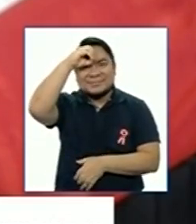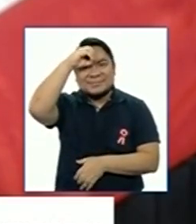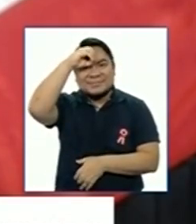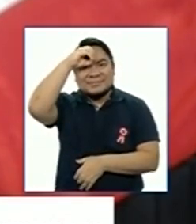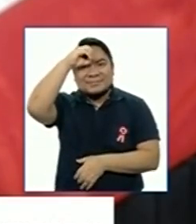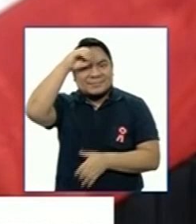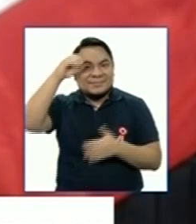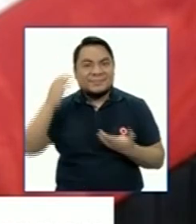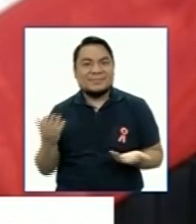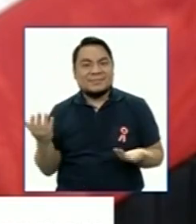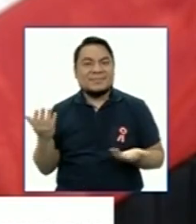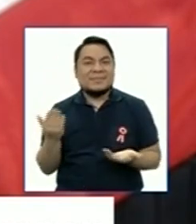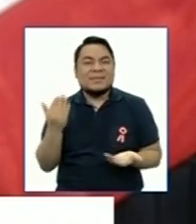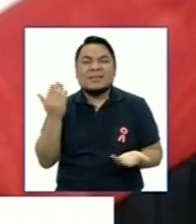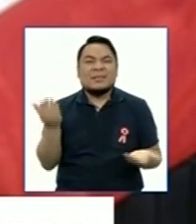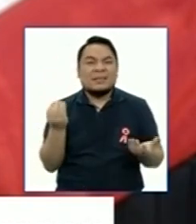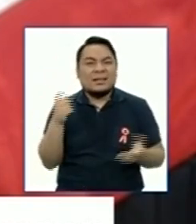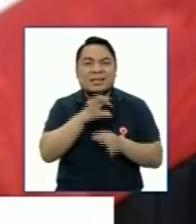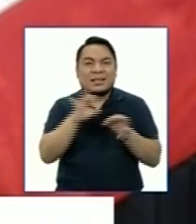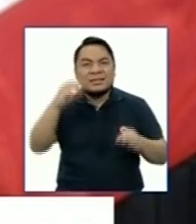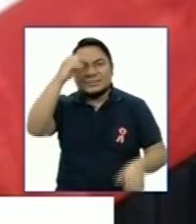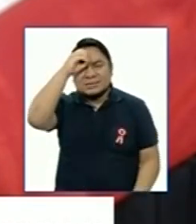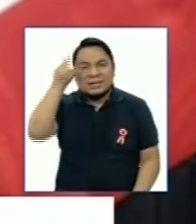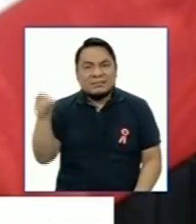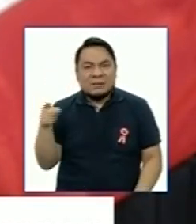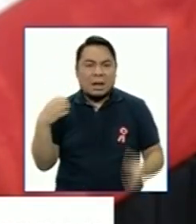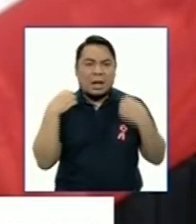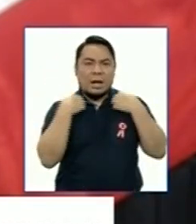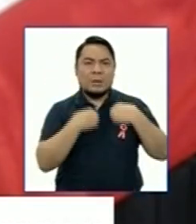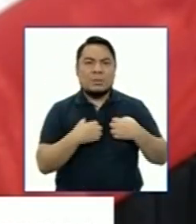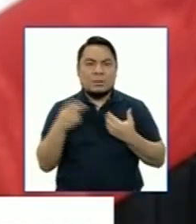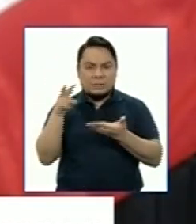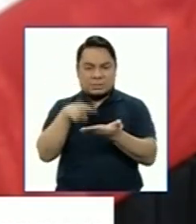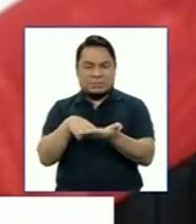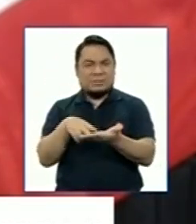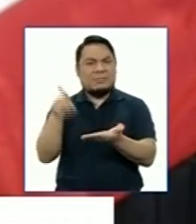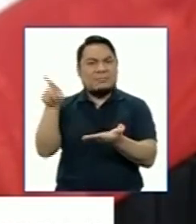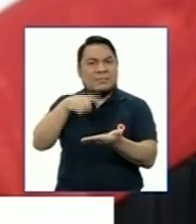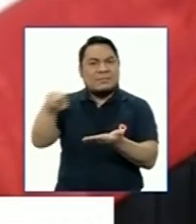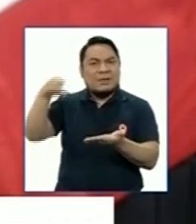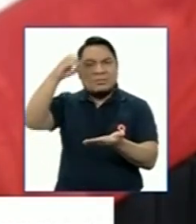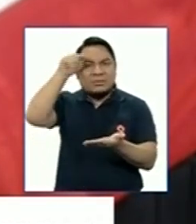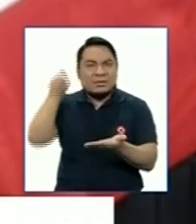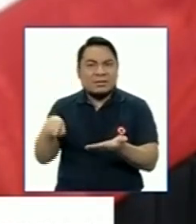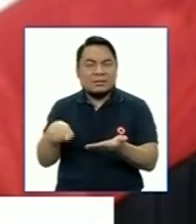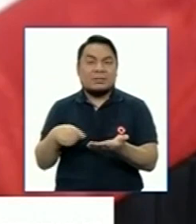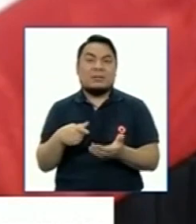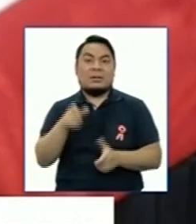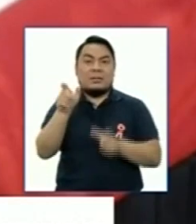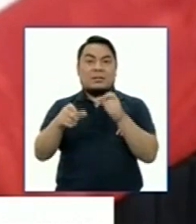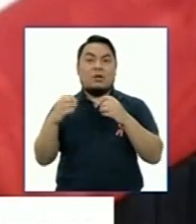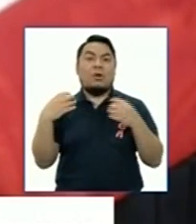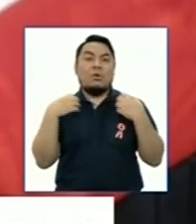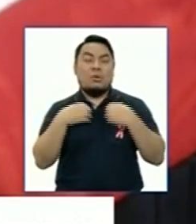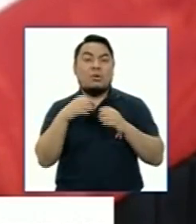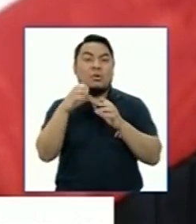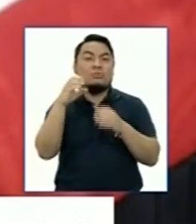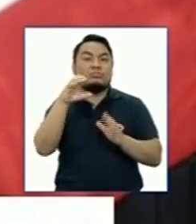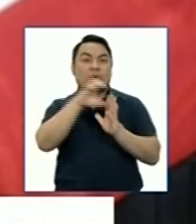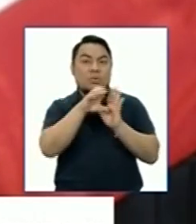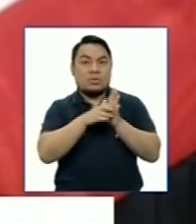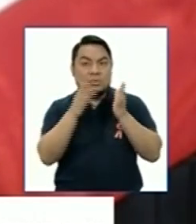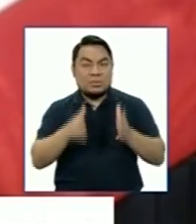conversación mucho más coordinación y felizmente creo que ahora se ha abierto un espacio que ojalá todos sepan aprovecharlo